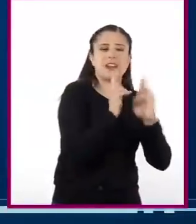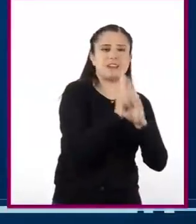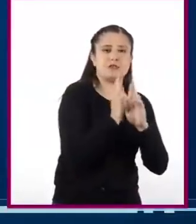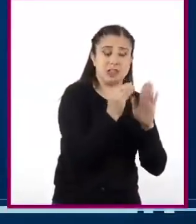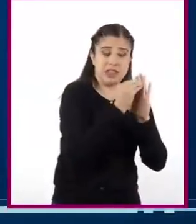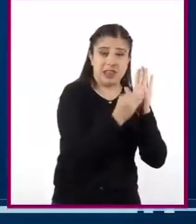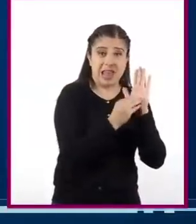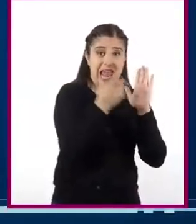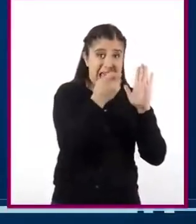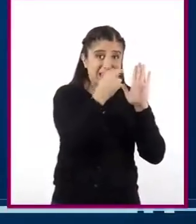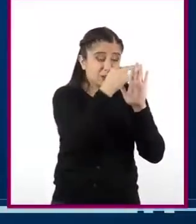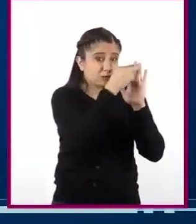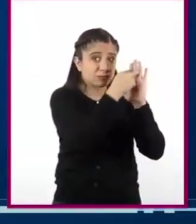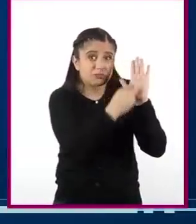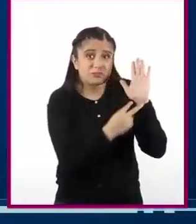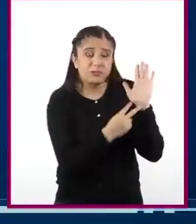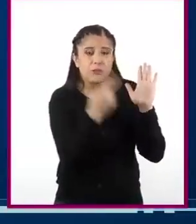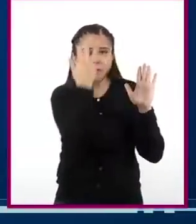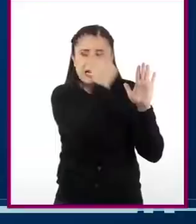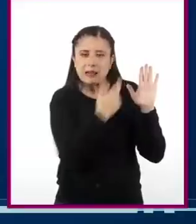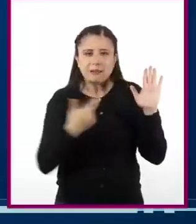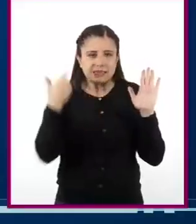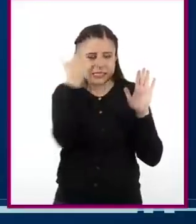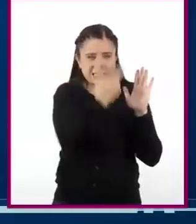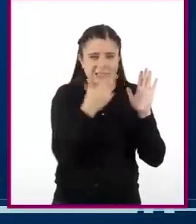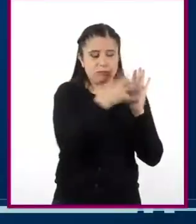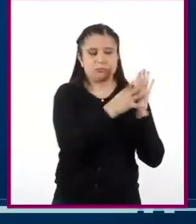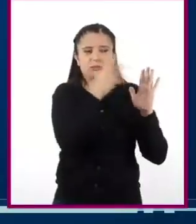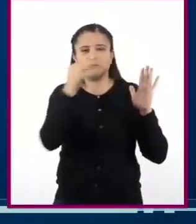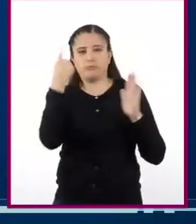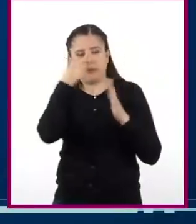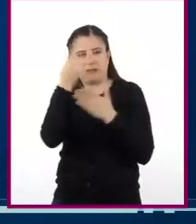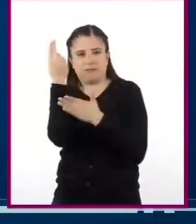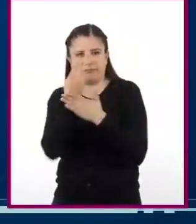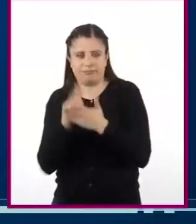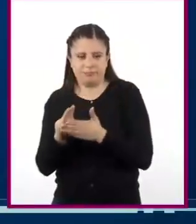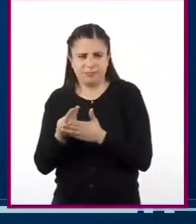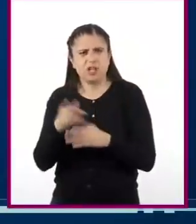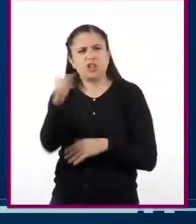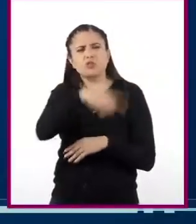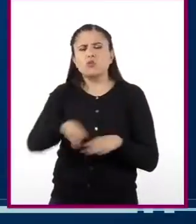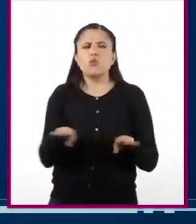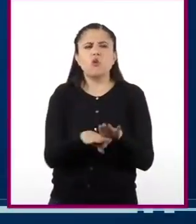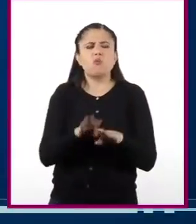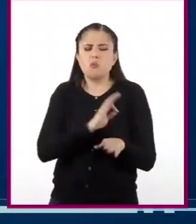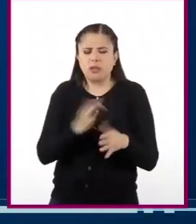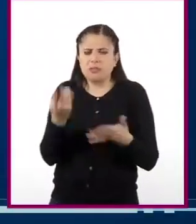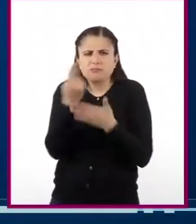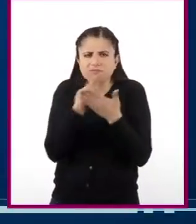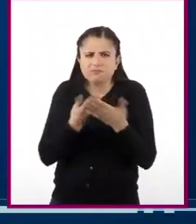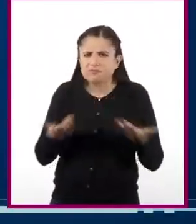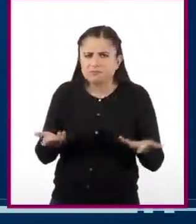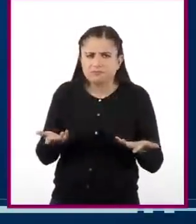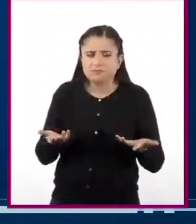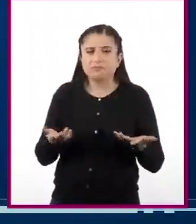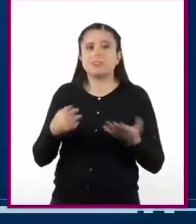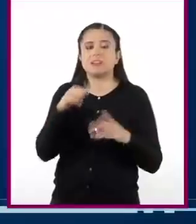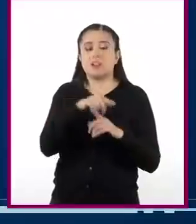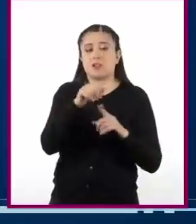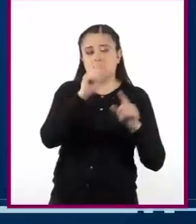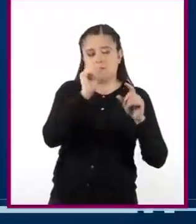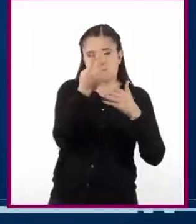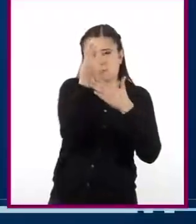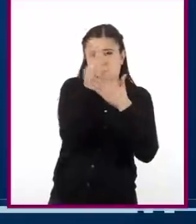nos ayudará a observar y analizar con mayor claridad la información. ¿Cómo podemos construirlo? El polígono